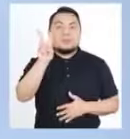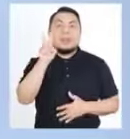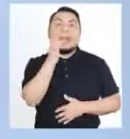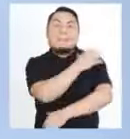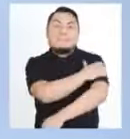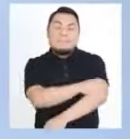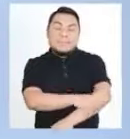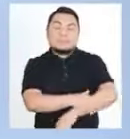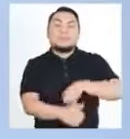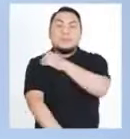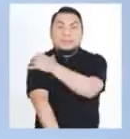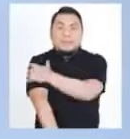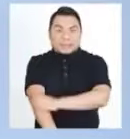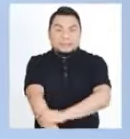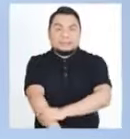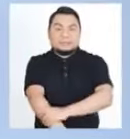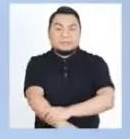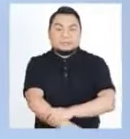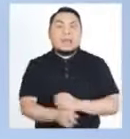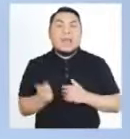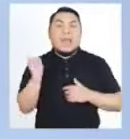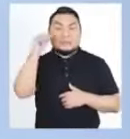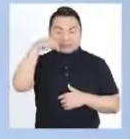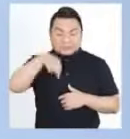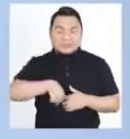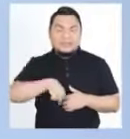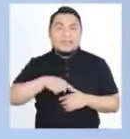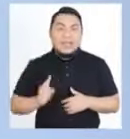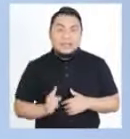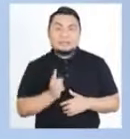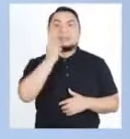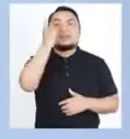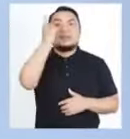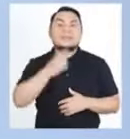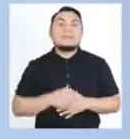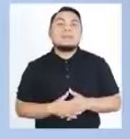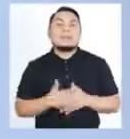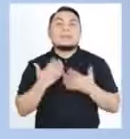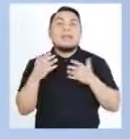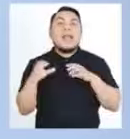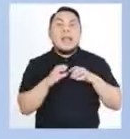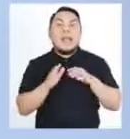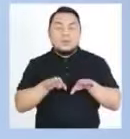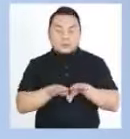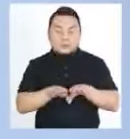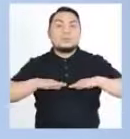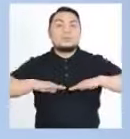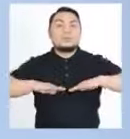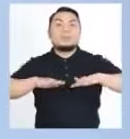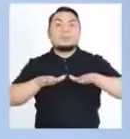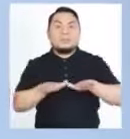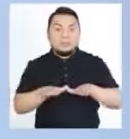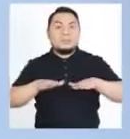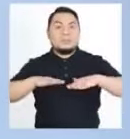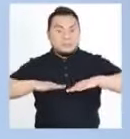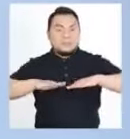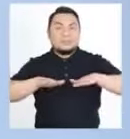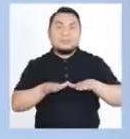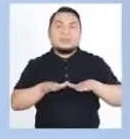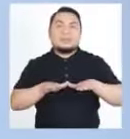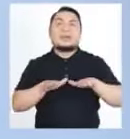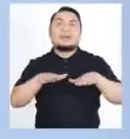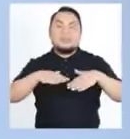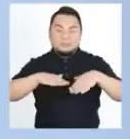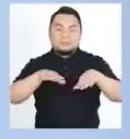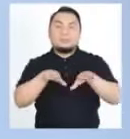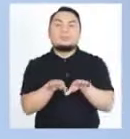1, 2. Brazo, brazo. Hacia abajo, hacia arriba. Hacemos punta, talón, punta,